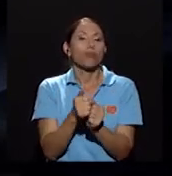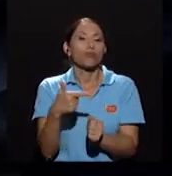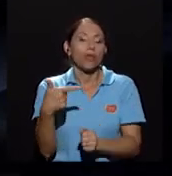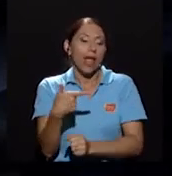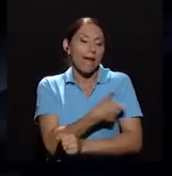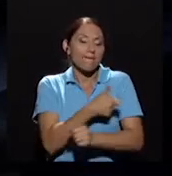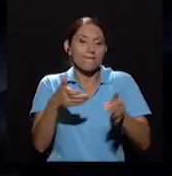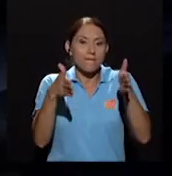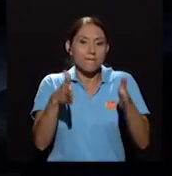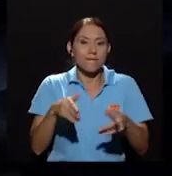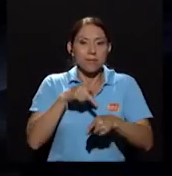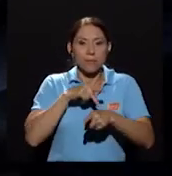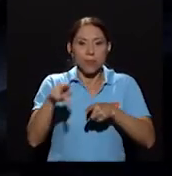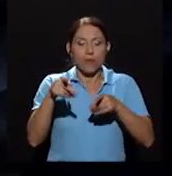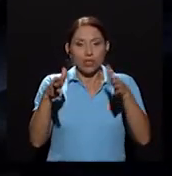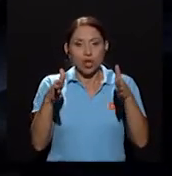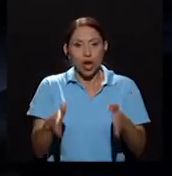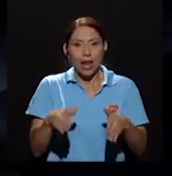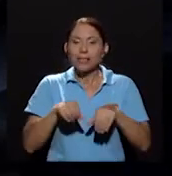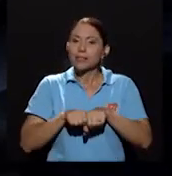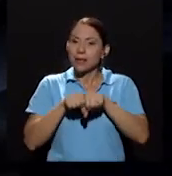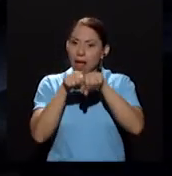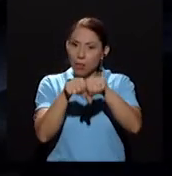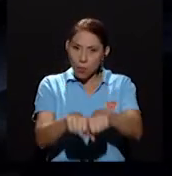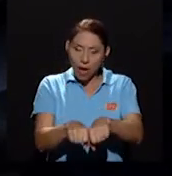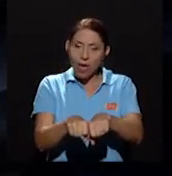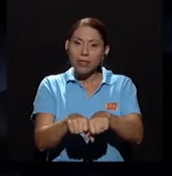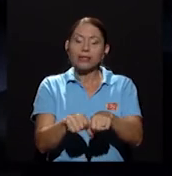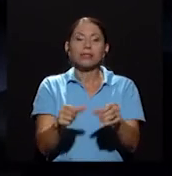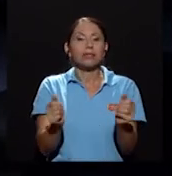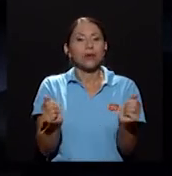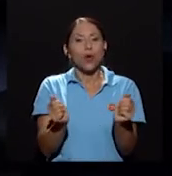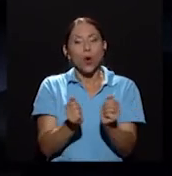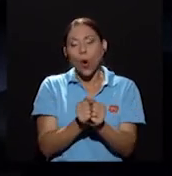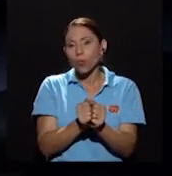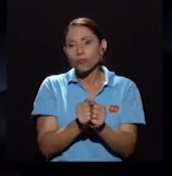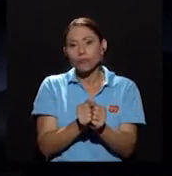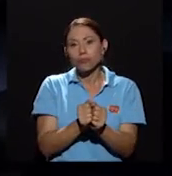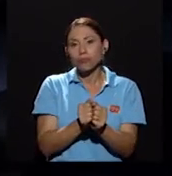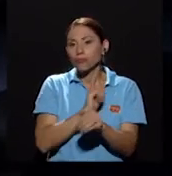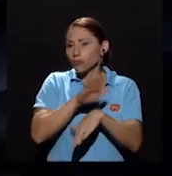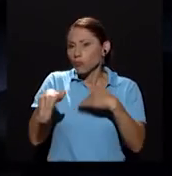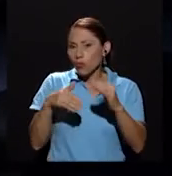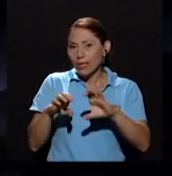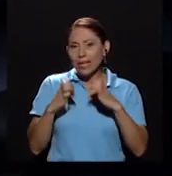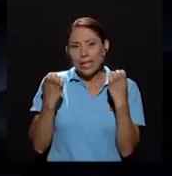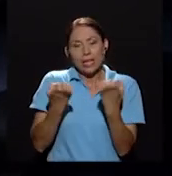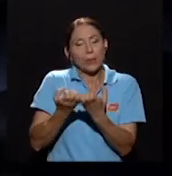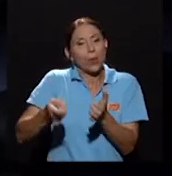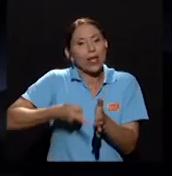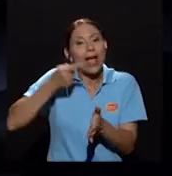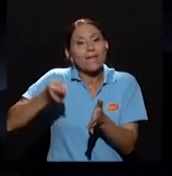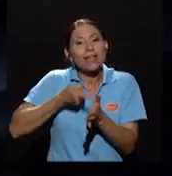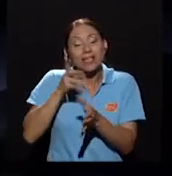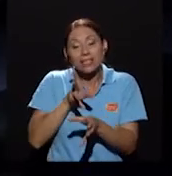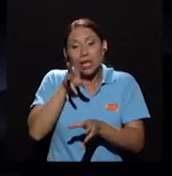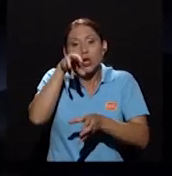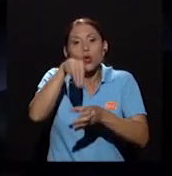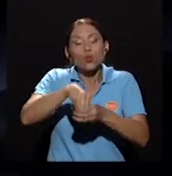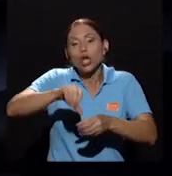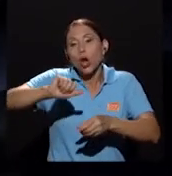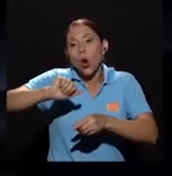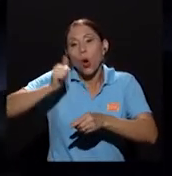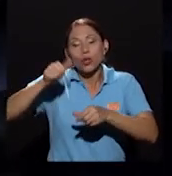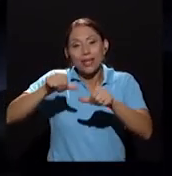profesionales graduadas y con el resto del equipo que a veces incluye otras profesiones de la salud